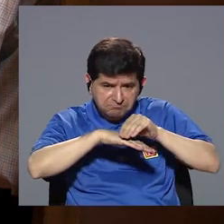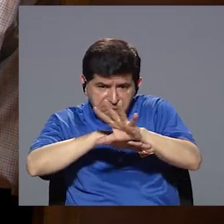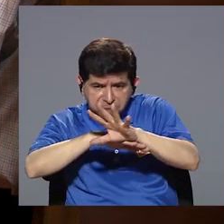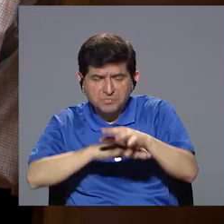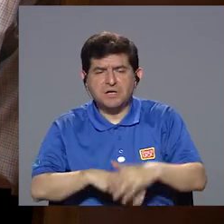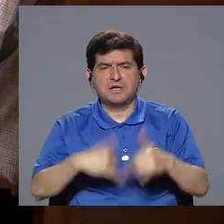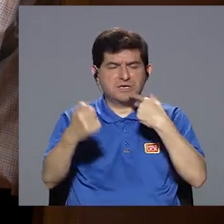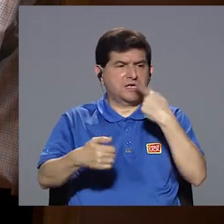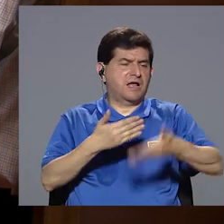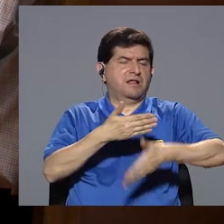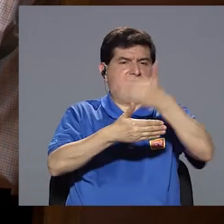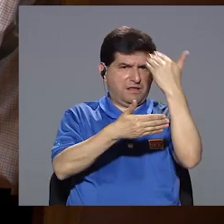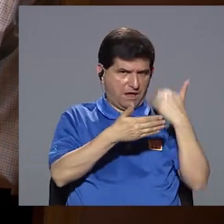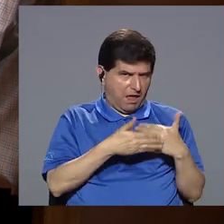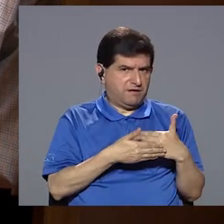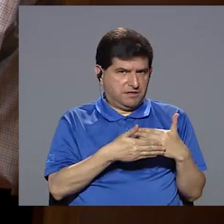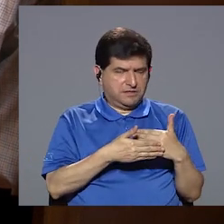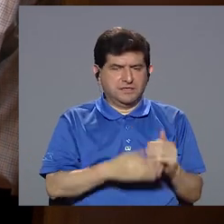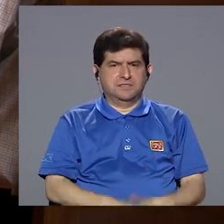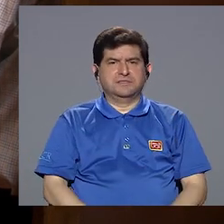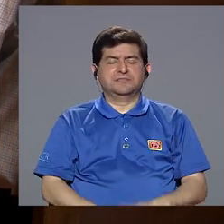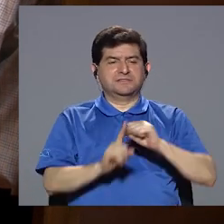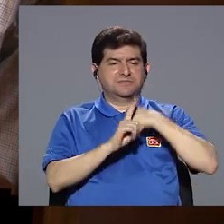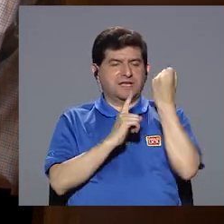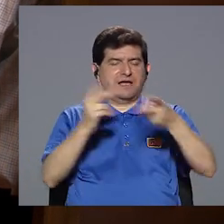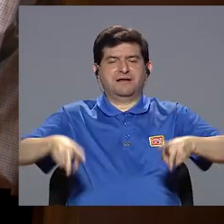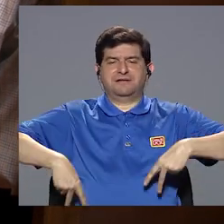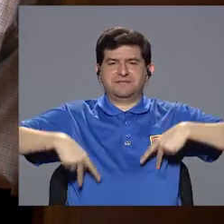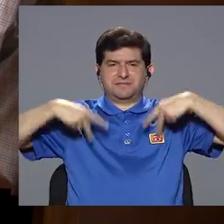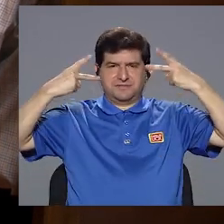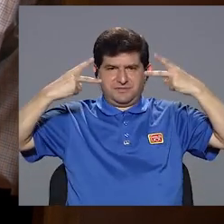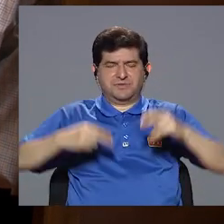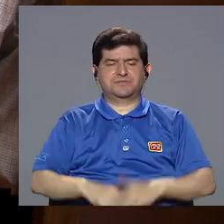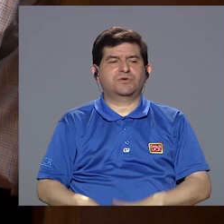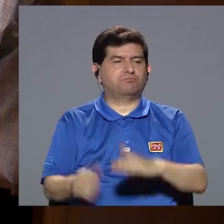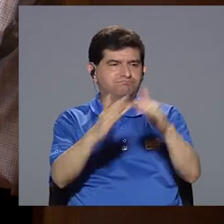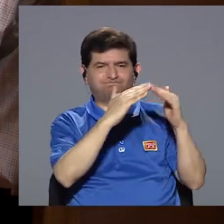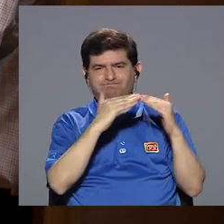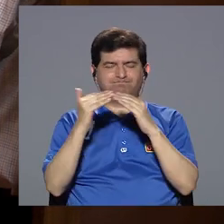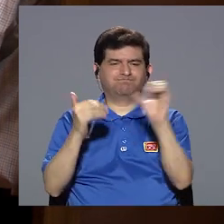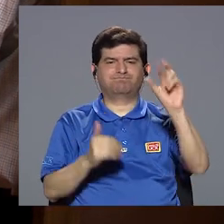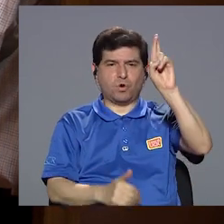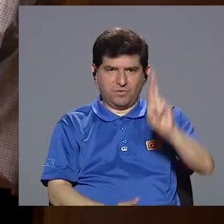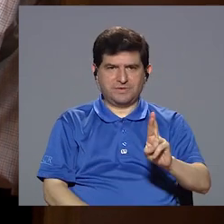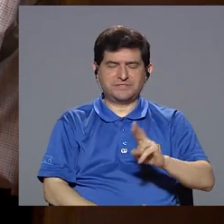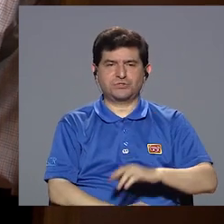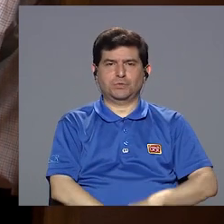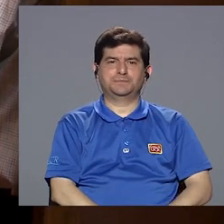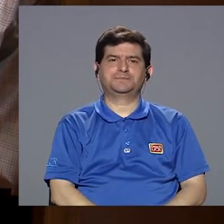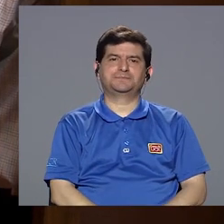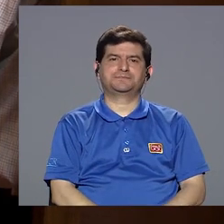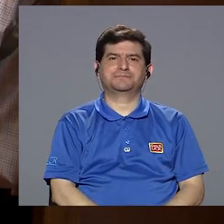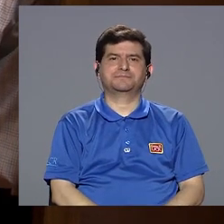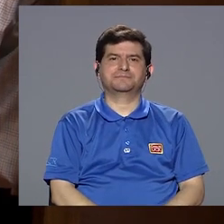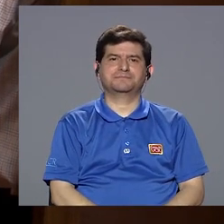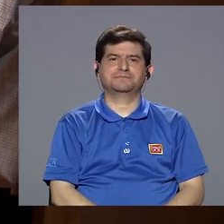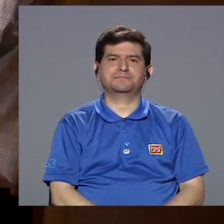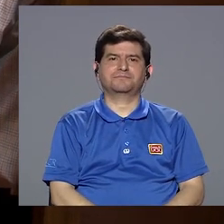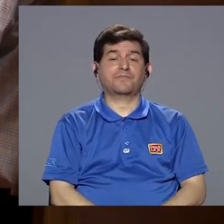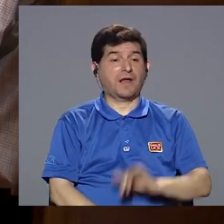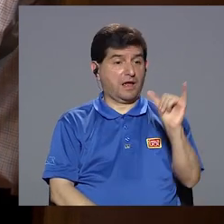incidir como lo he dicho varias veces en las condiciones de vida de la población costarricense